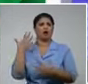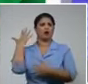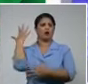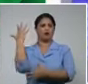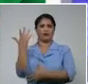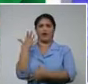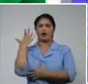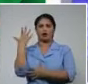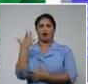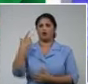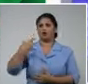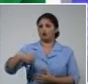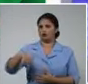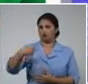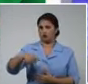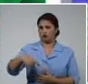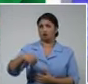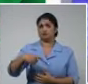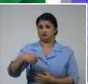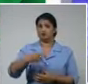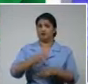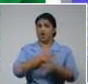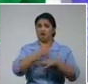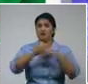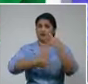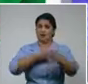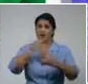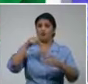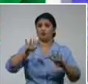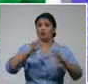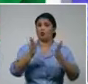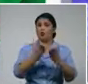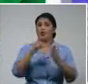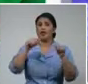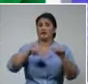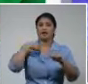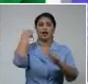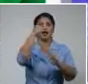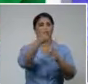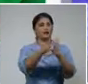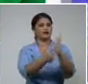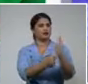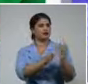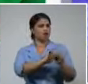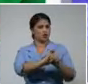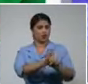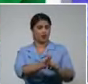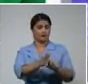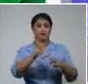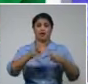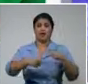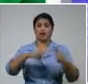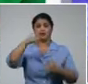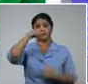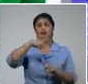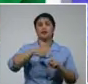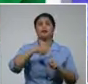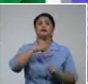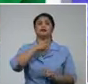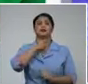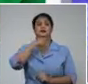que también hemos visto que se ve en la COVID. Se realizó el test de antígenos, resultó positiva, se